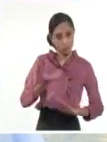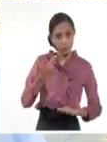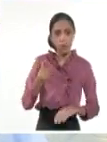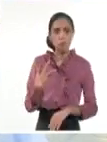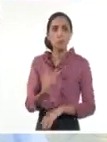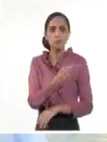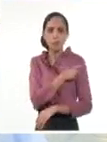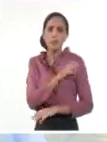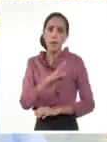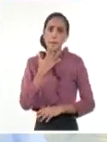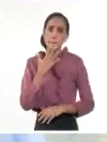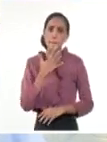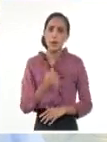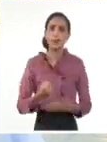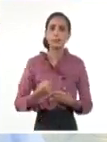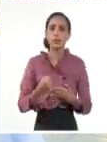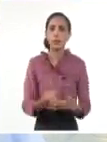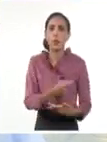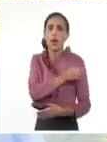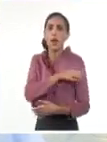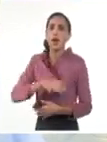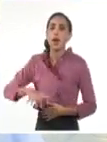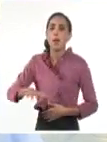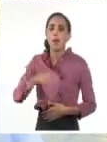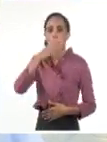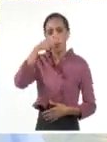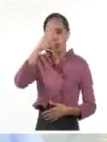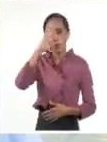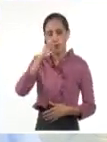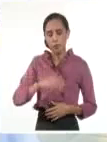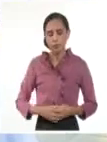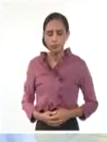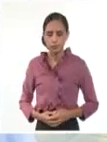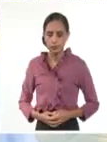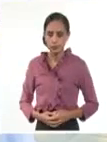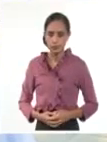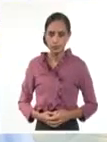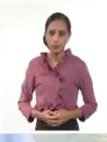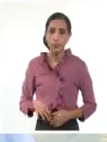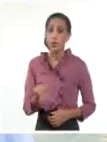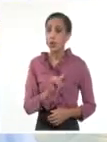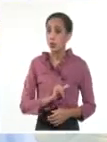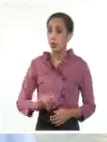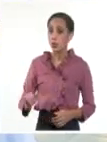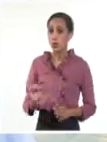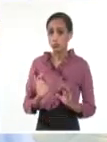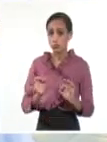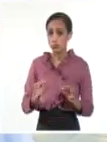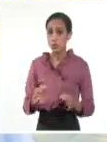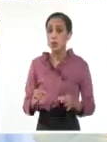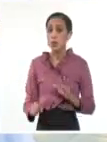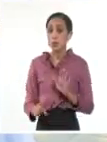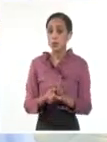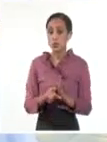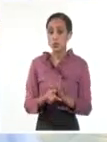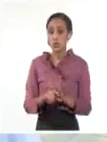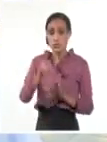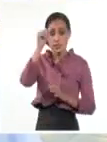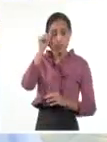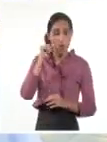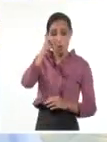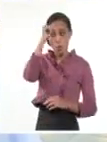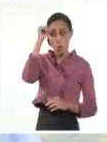cobertura a nuestro pueblo de inmunidad igualmente que ya se que se inició desde el fin de semana